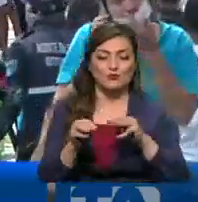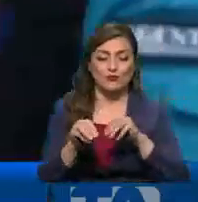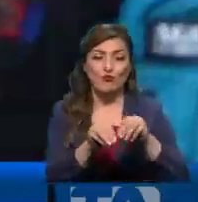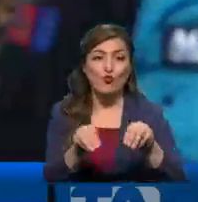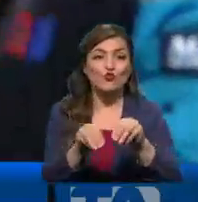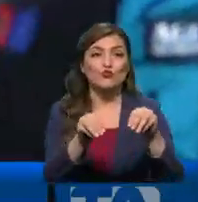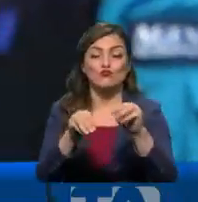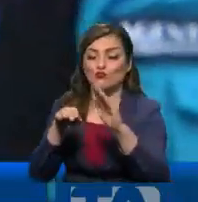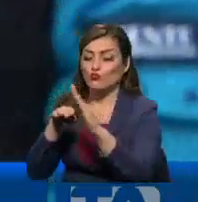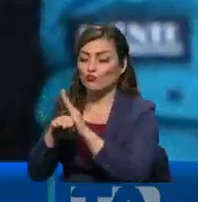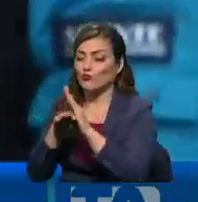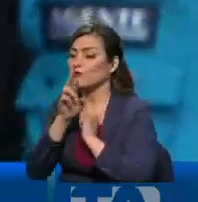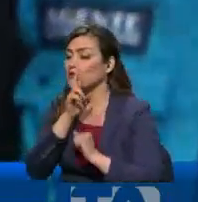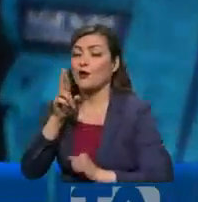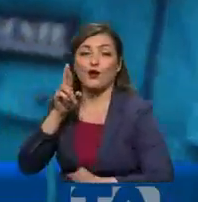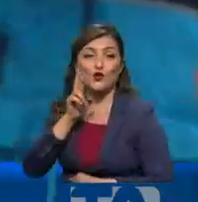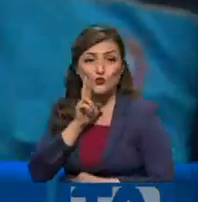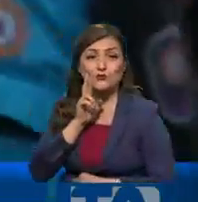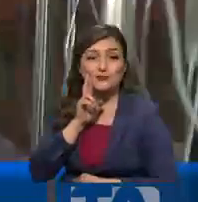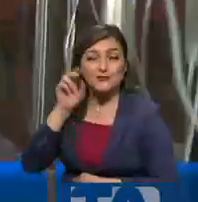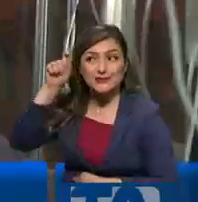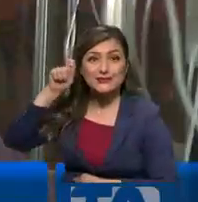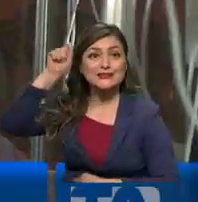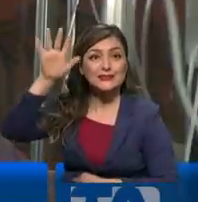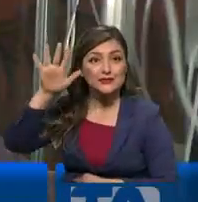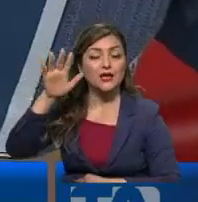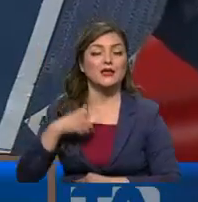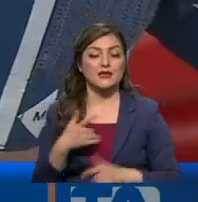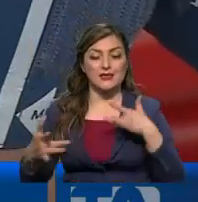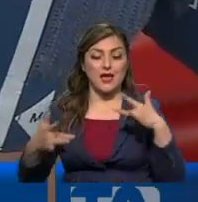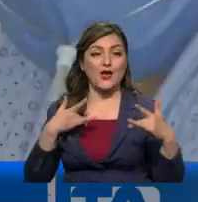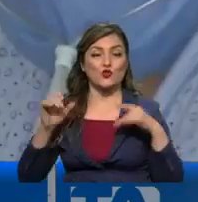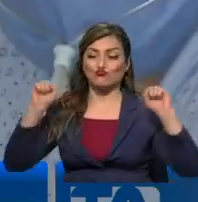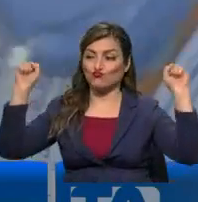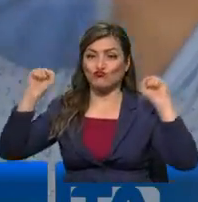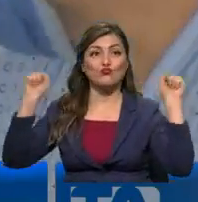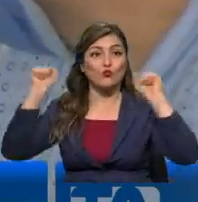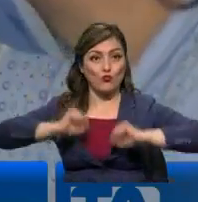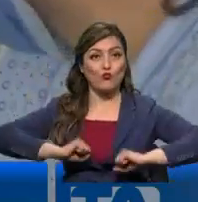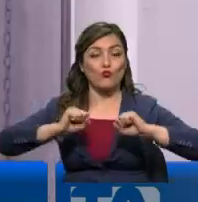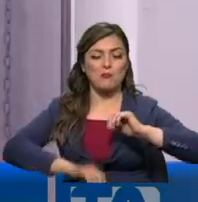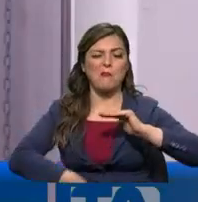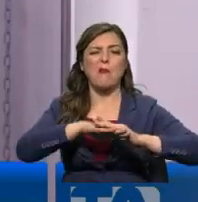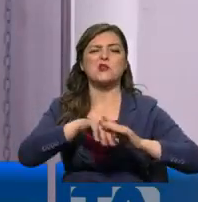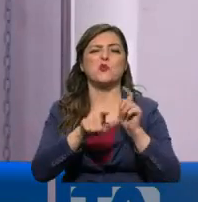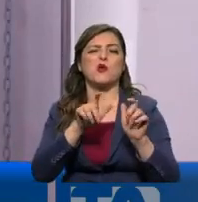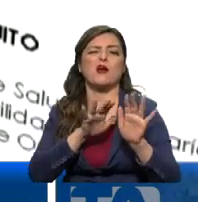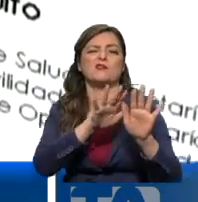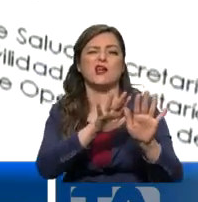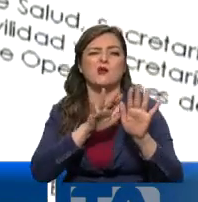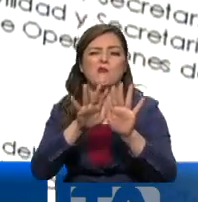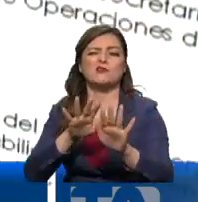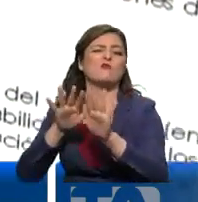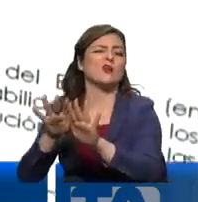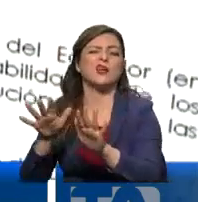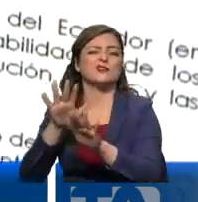supermercados, bancos, restaurantes, cines, teatros y gimnasios podrán operar con un 50% del